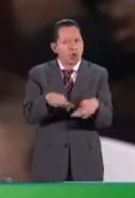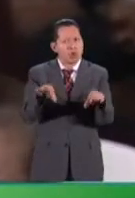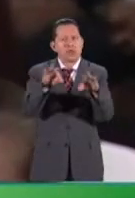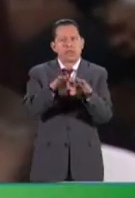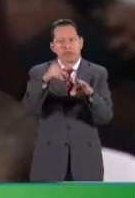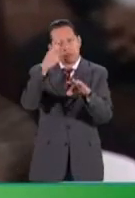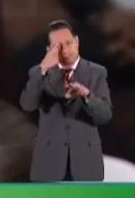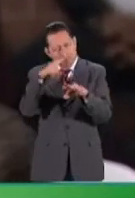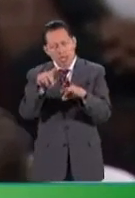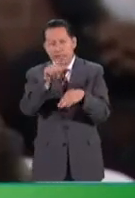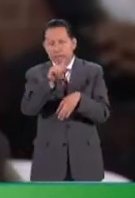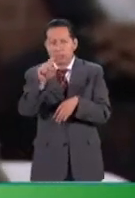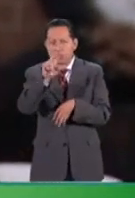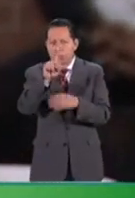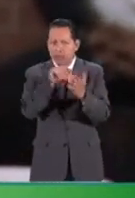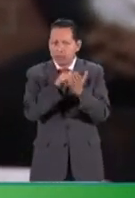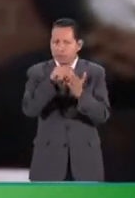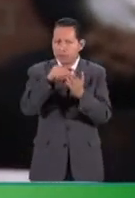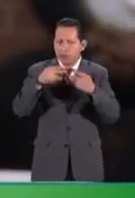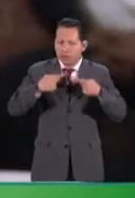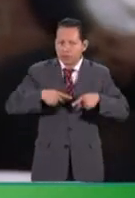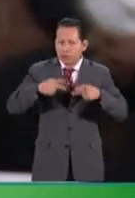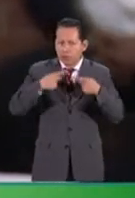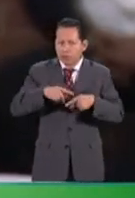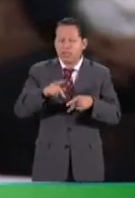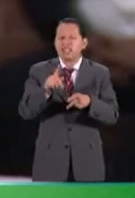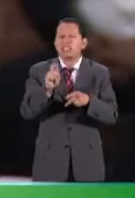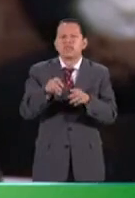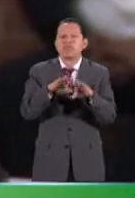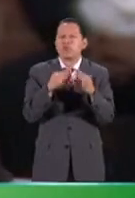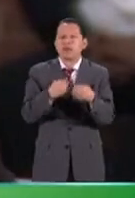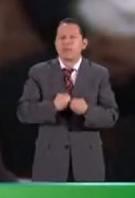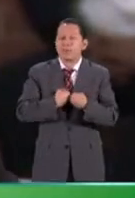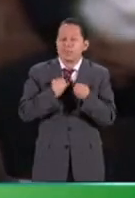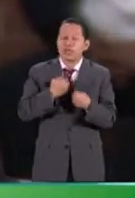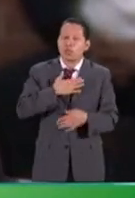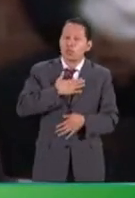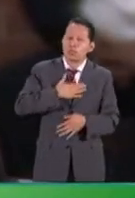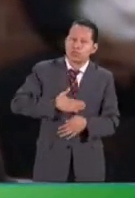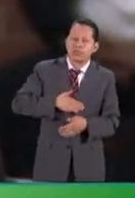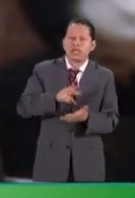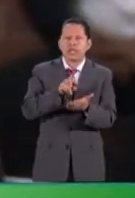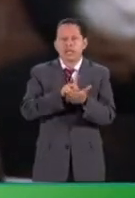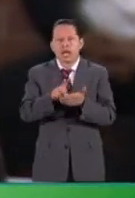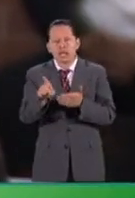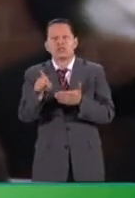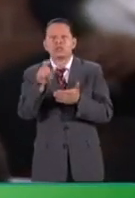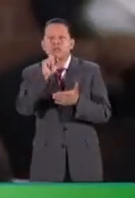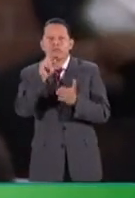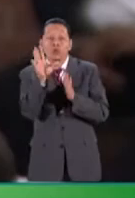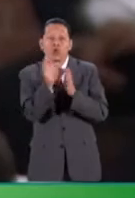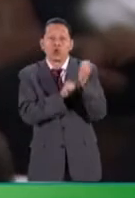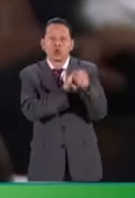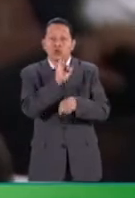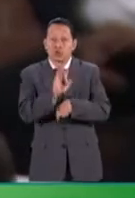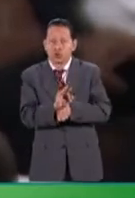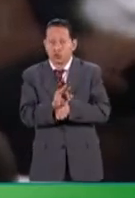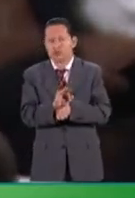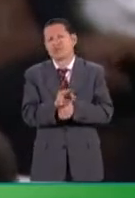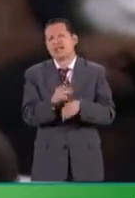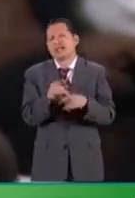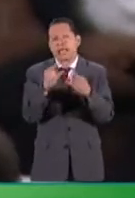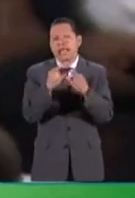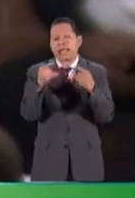130 millones de habitantes en la forma de vida, de la justicia, sus derechos y garantías constitucionales. La historia